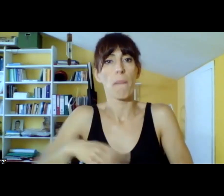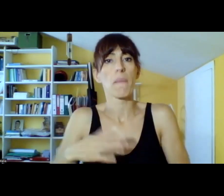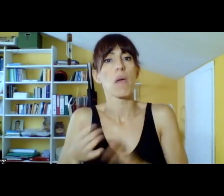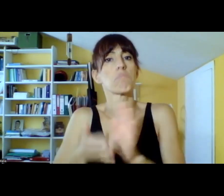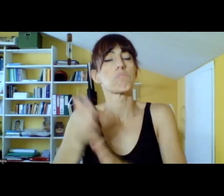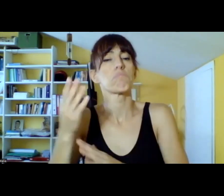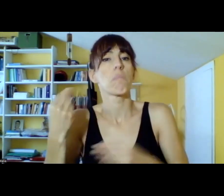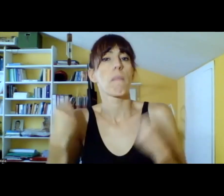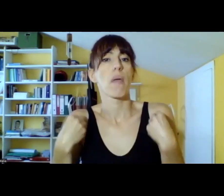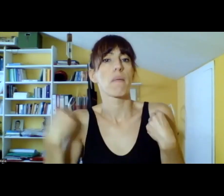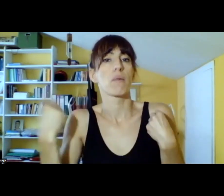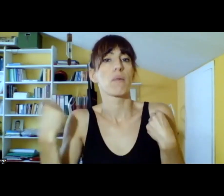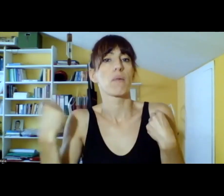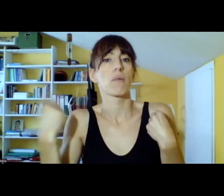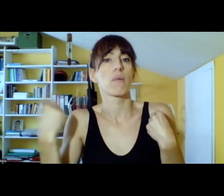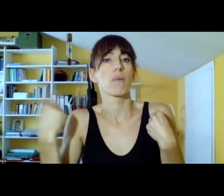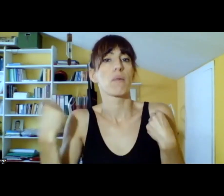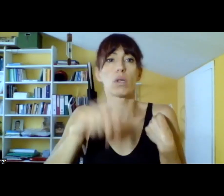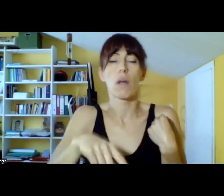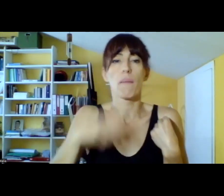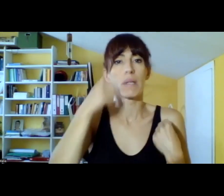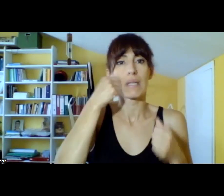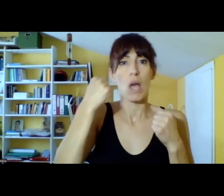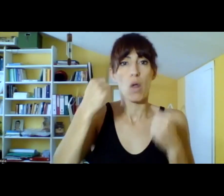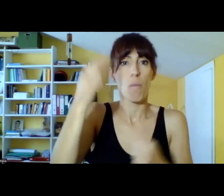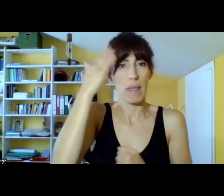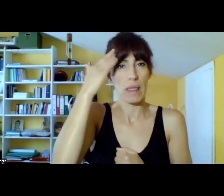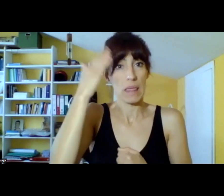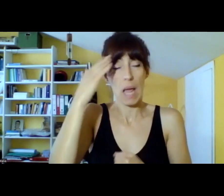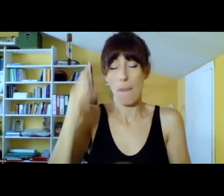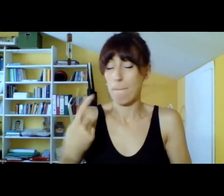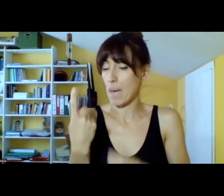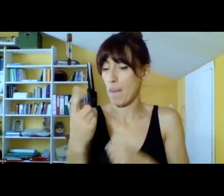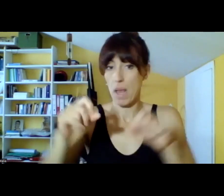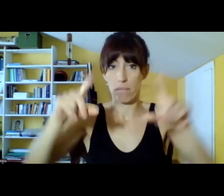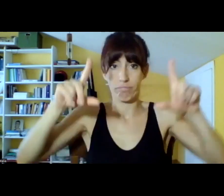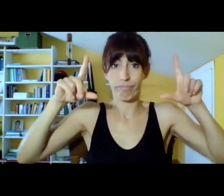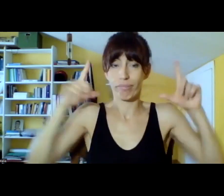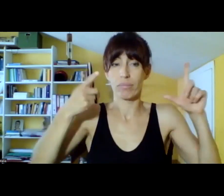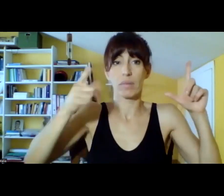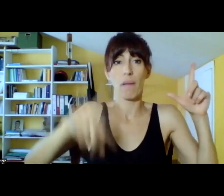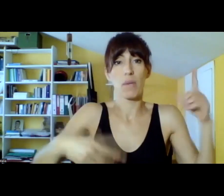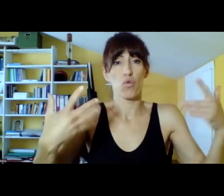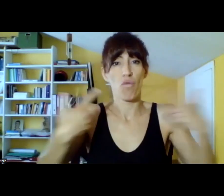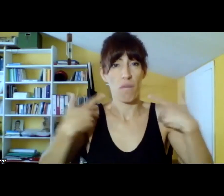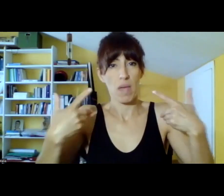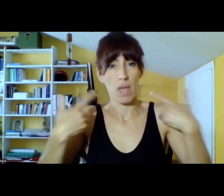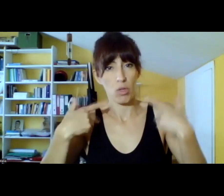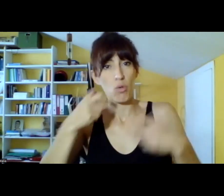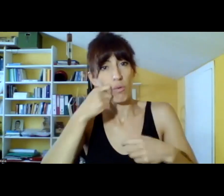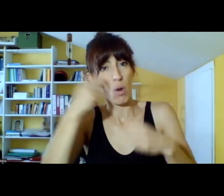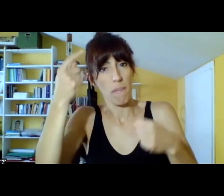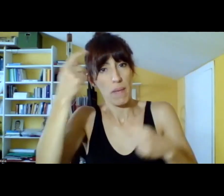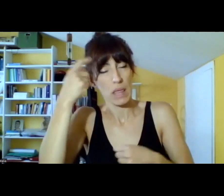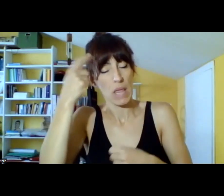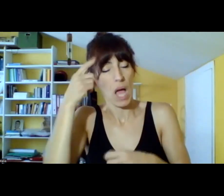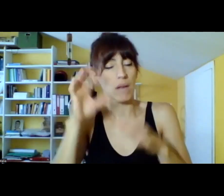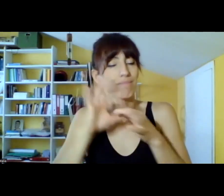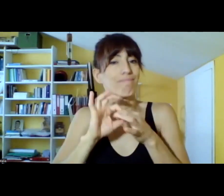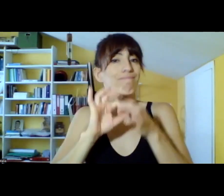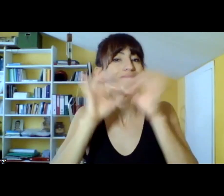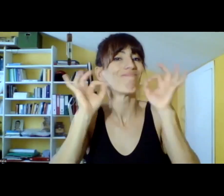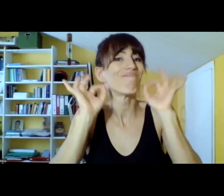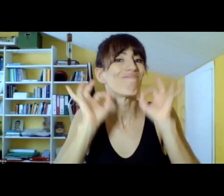salud mental en primera persona y del sufrimiento y la salud mental en la situación particular de la violencia